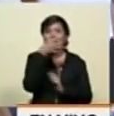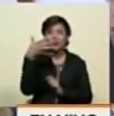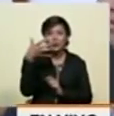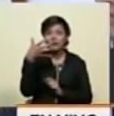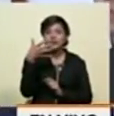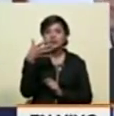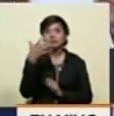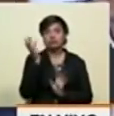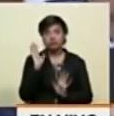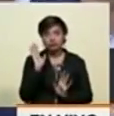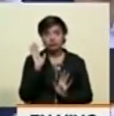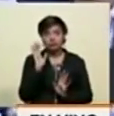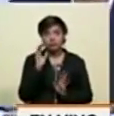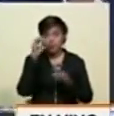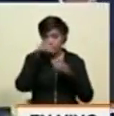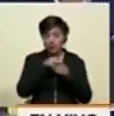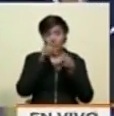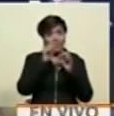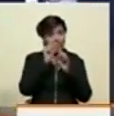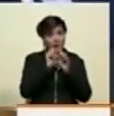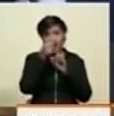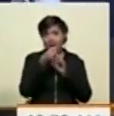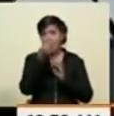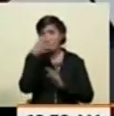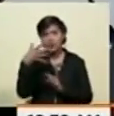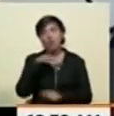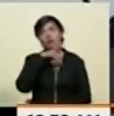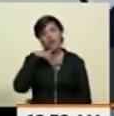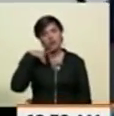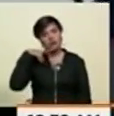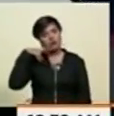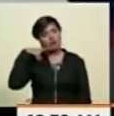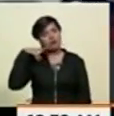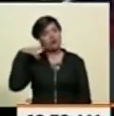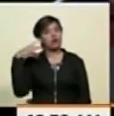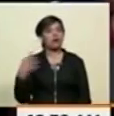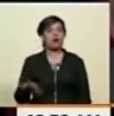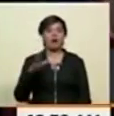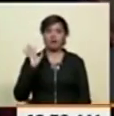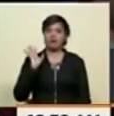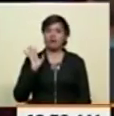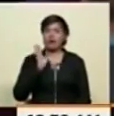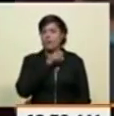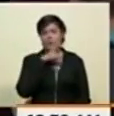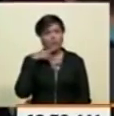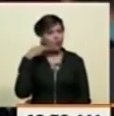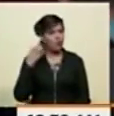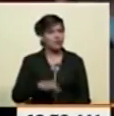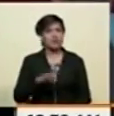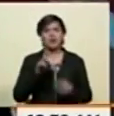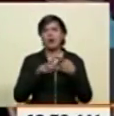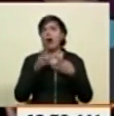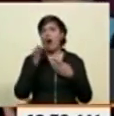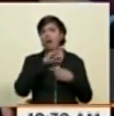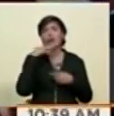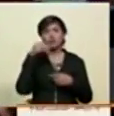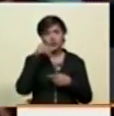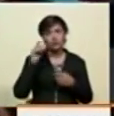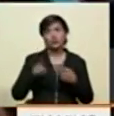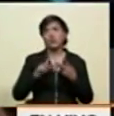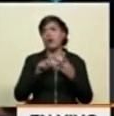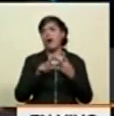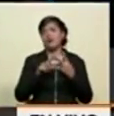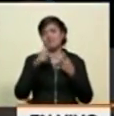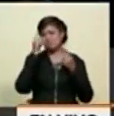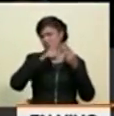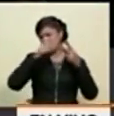de la soca del arroz, que es muy rica en proteína, es muy rica en glucosa, tiene una gran cantidad de